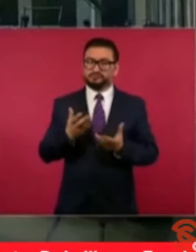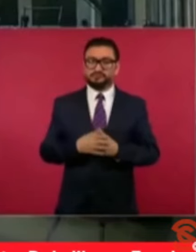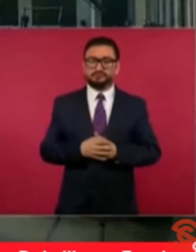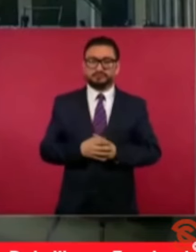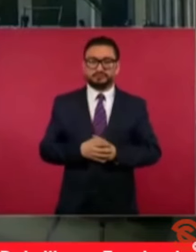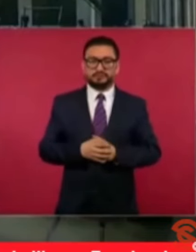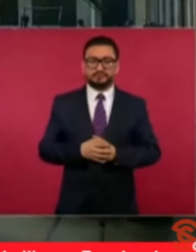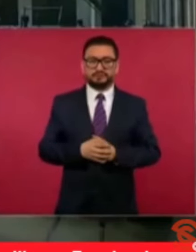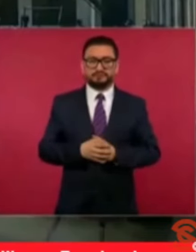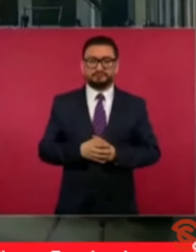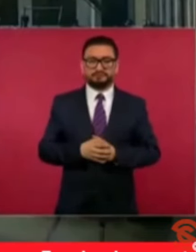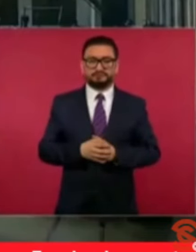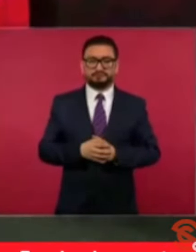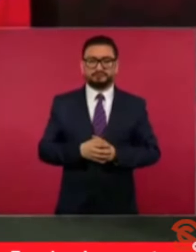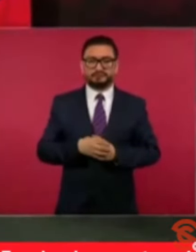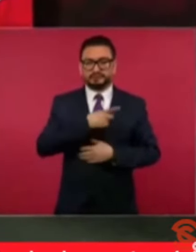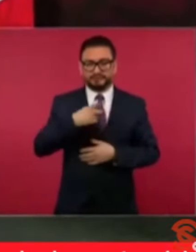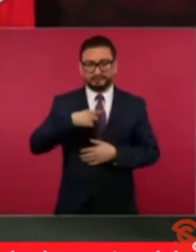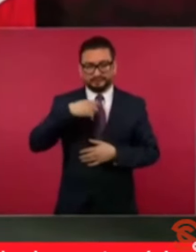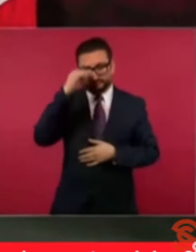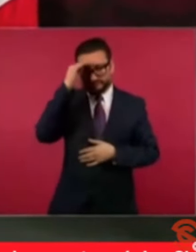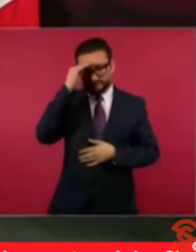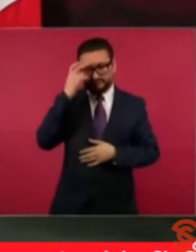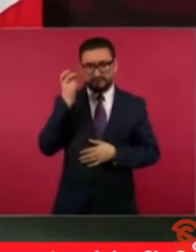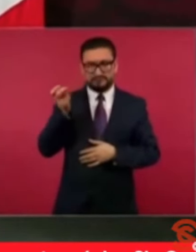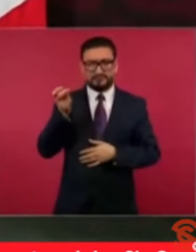Se tiene que pensar en eso.